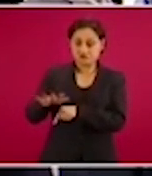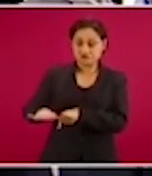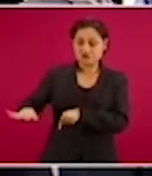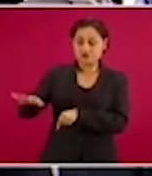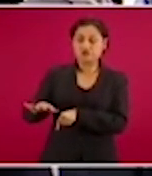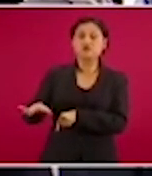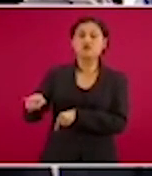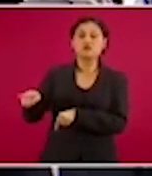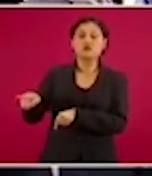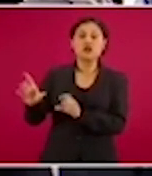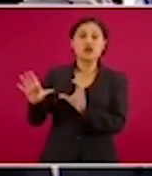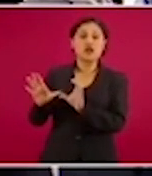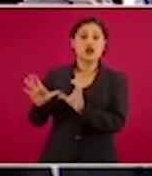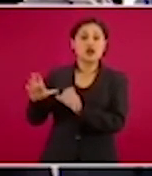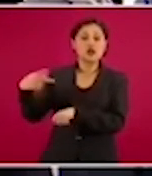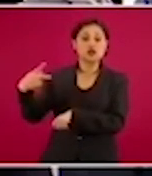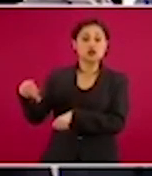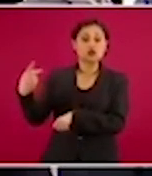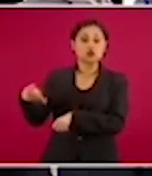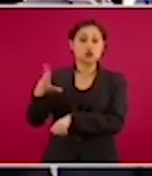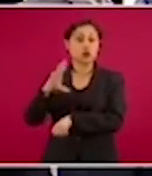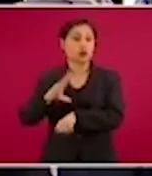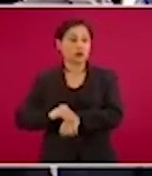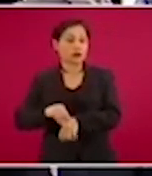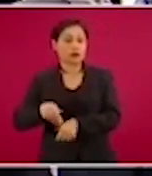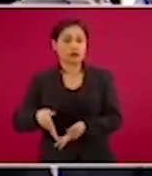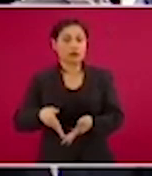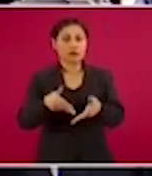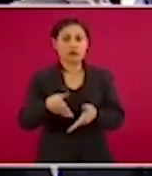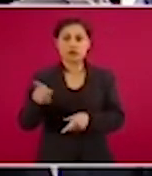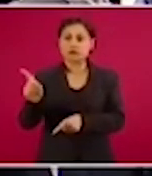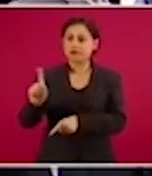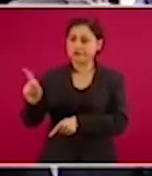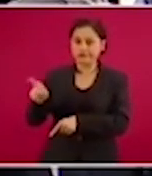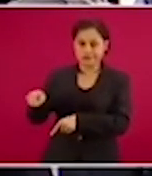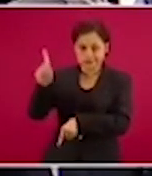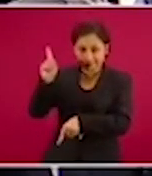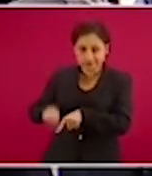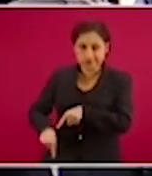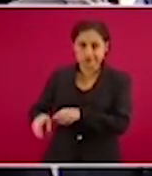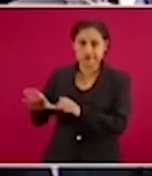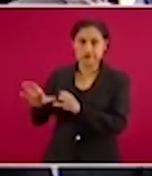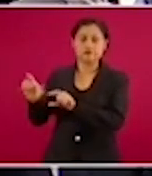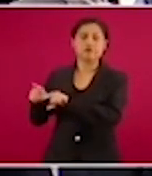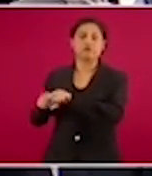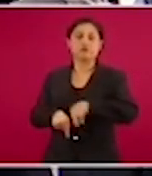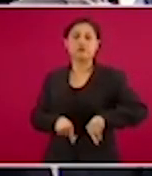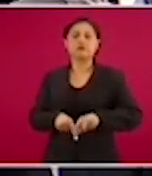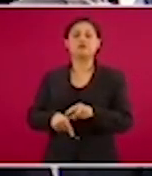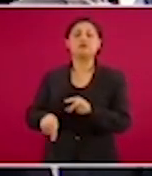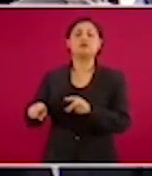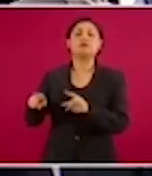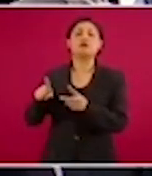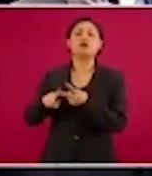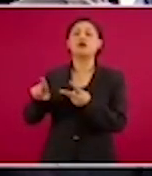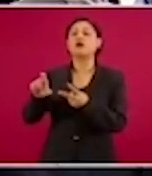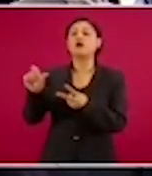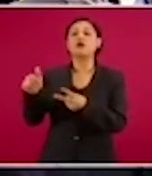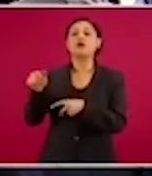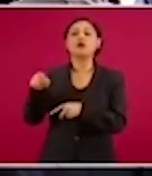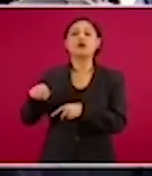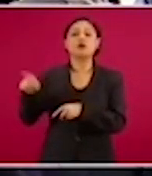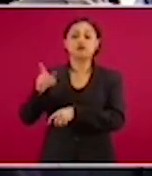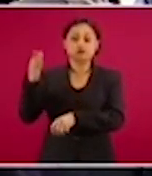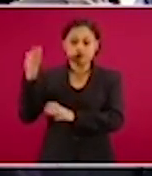licencia independientemente de las multas sanciones y demás que procedan y las responsabilidades en que incurren en